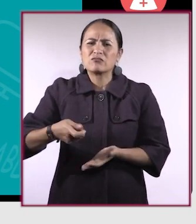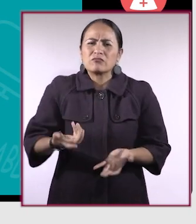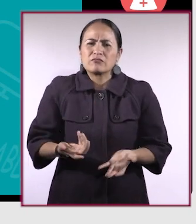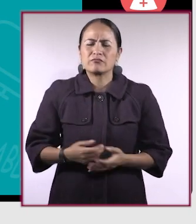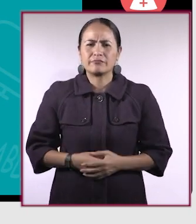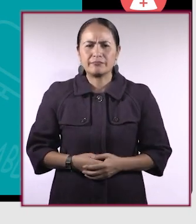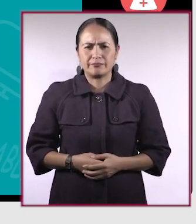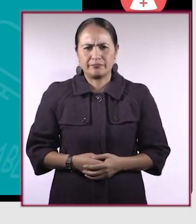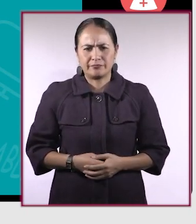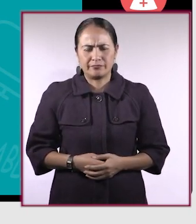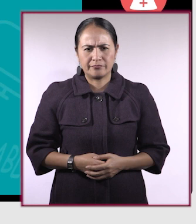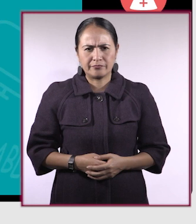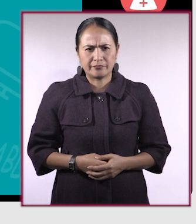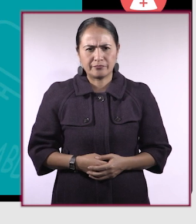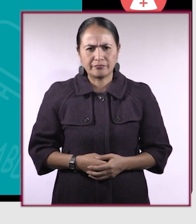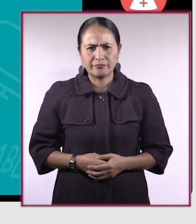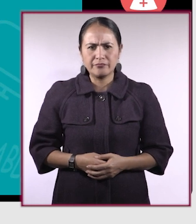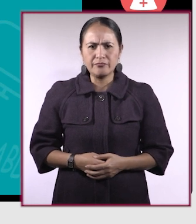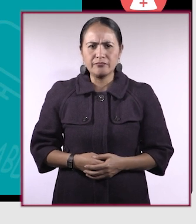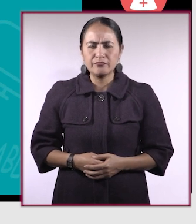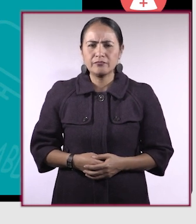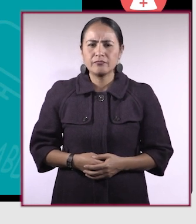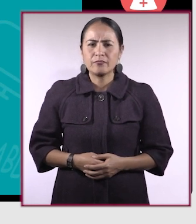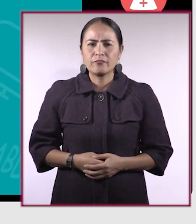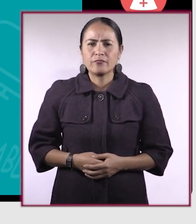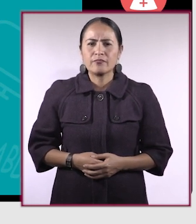muy importante, ¿no? Sabemos que